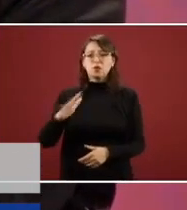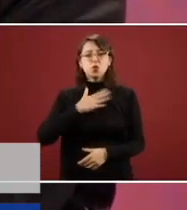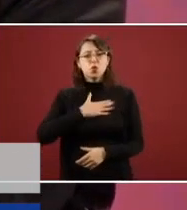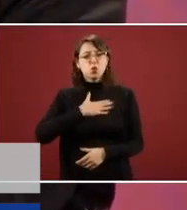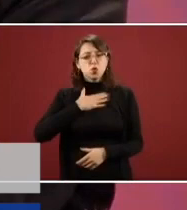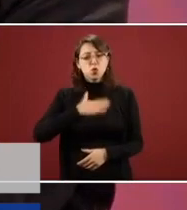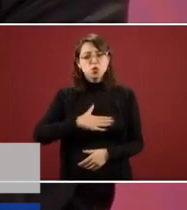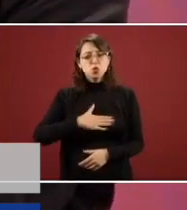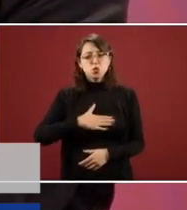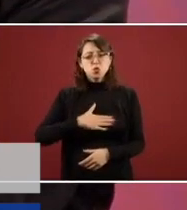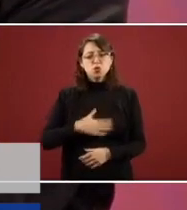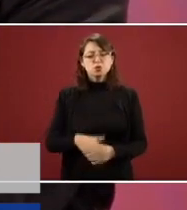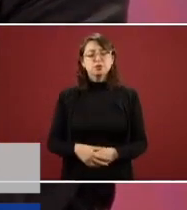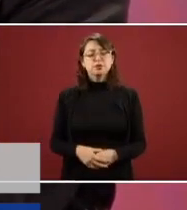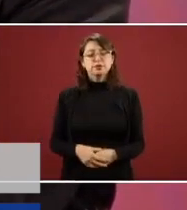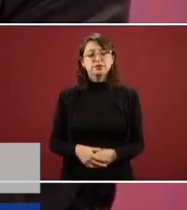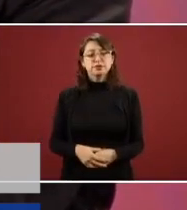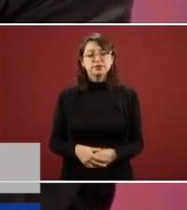electorales.